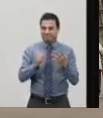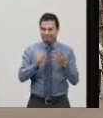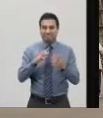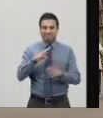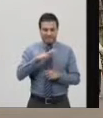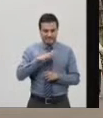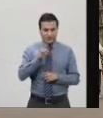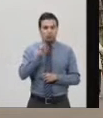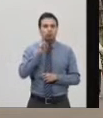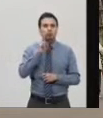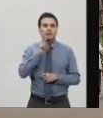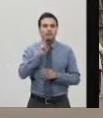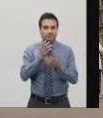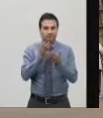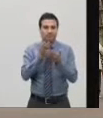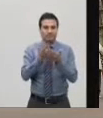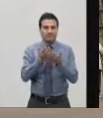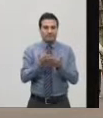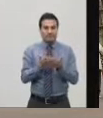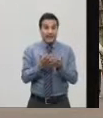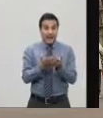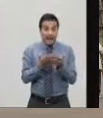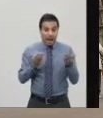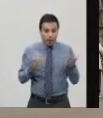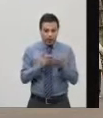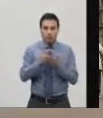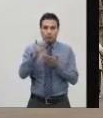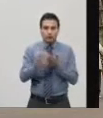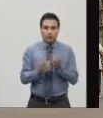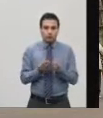sustentar el procedimiento que hoy se